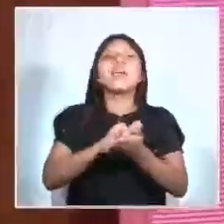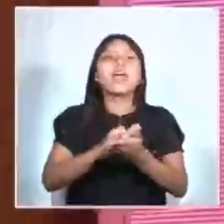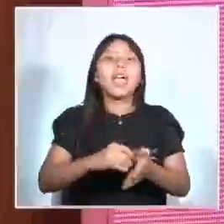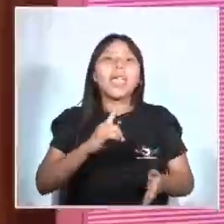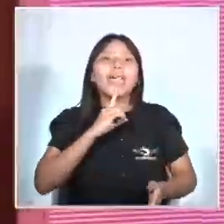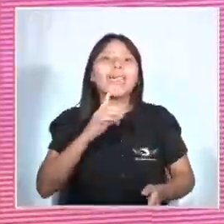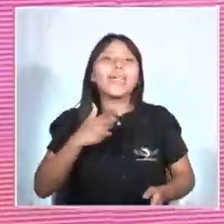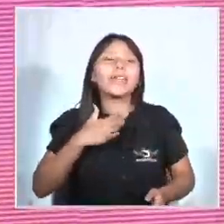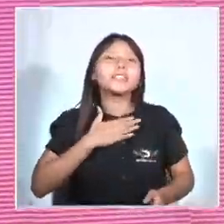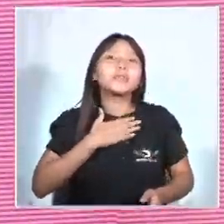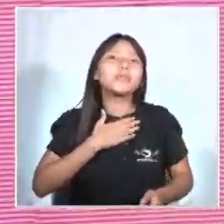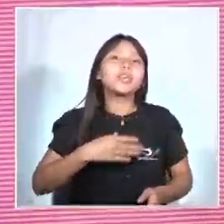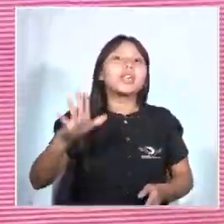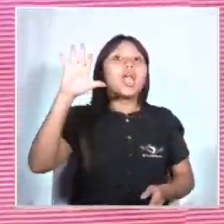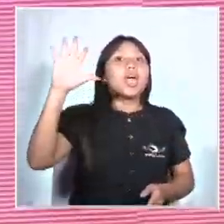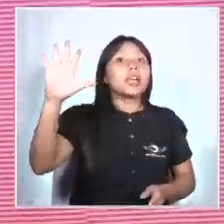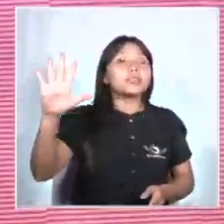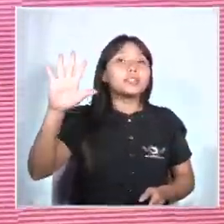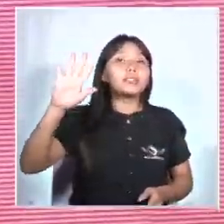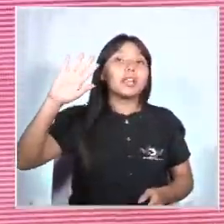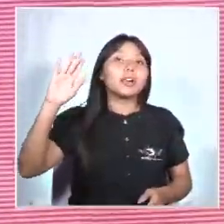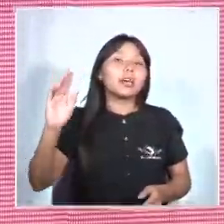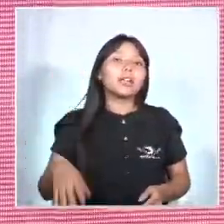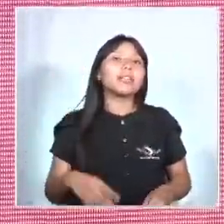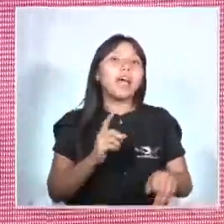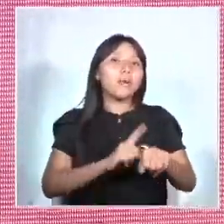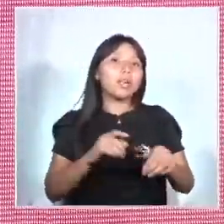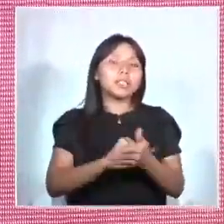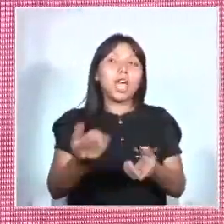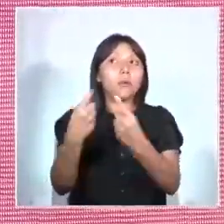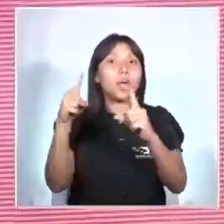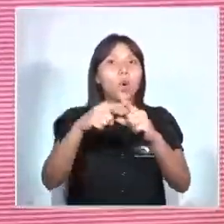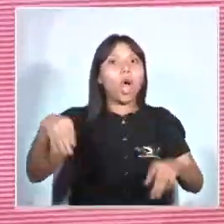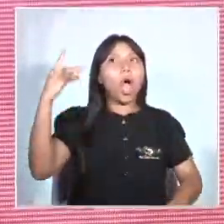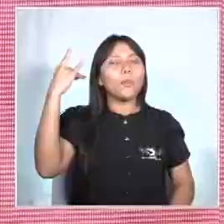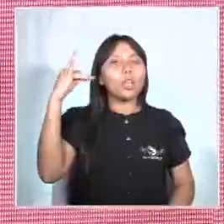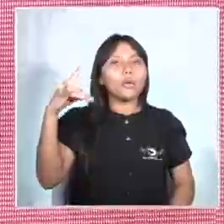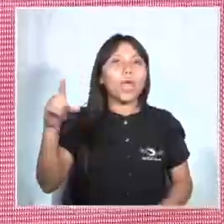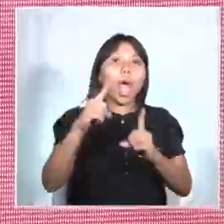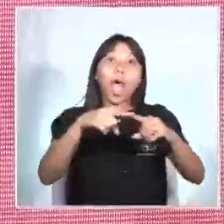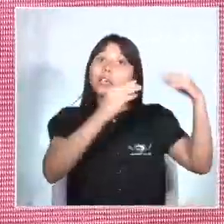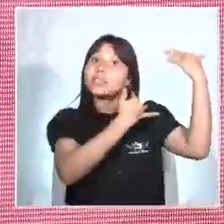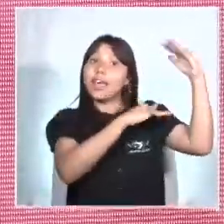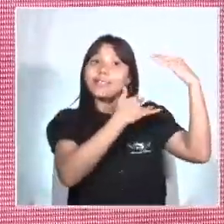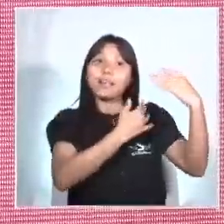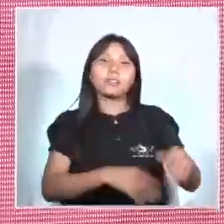es mi quinta visita a Bolivia. Es la primera visita a Santa Cruz.